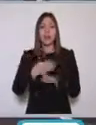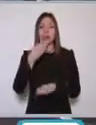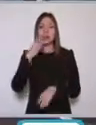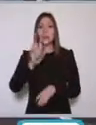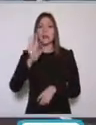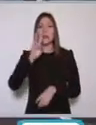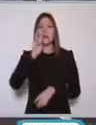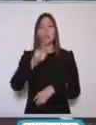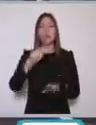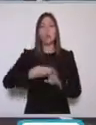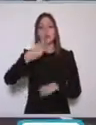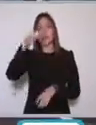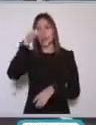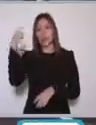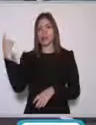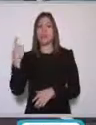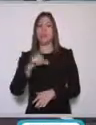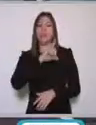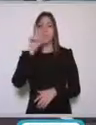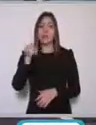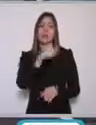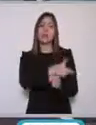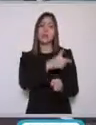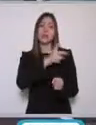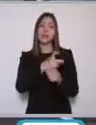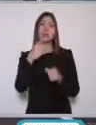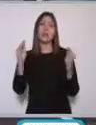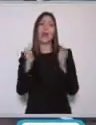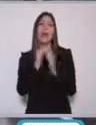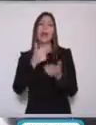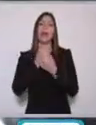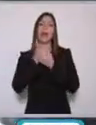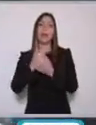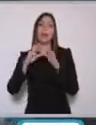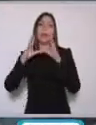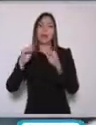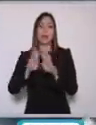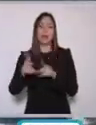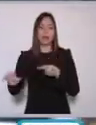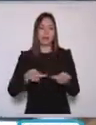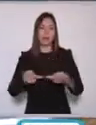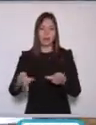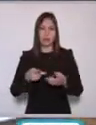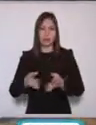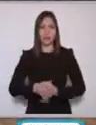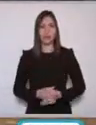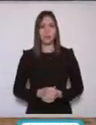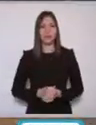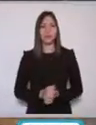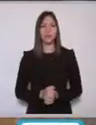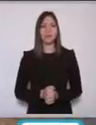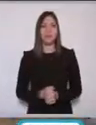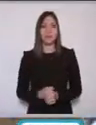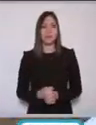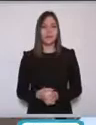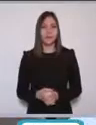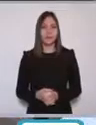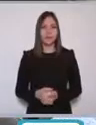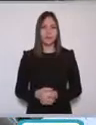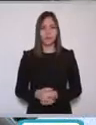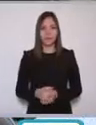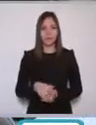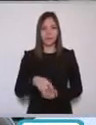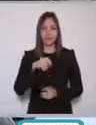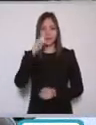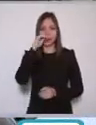que tú lo haces, Te voy ya, a invitar cuando lo hago a en mi mi casa casa ya para no me que me acuerdo del enseñes bastón. exactamente. ¿Cómo dijo la chef? Para la derecha que y para los la izquierda. bastones que no